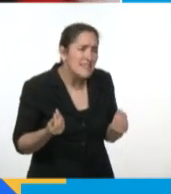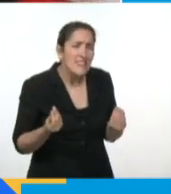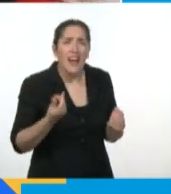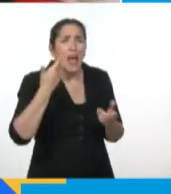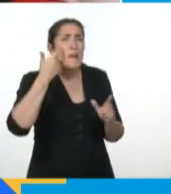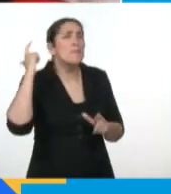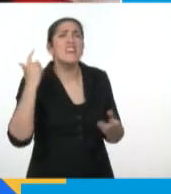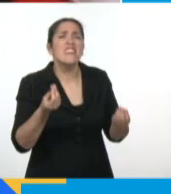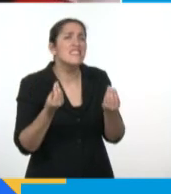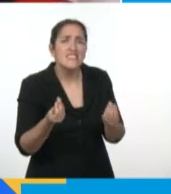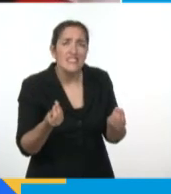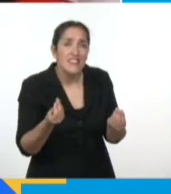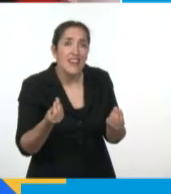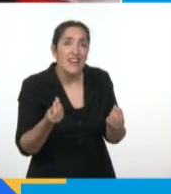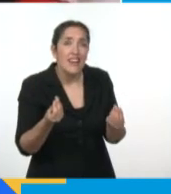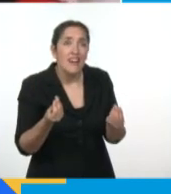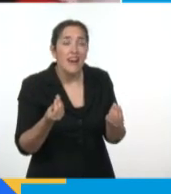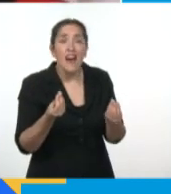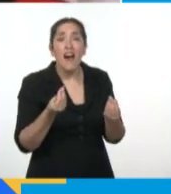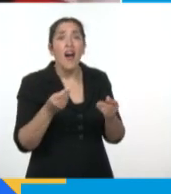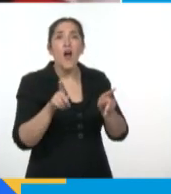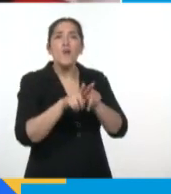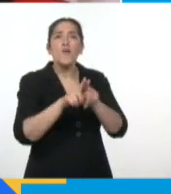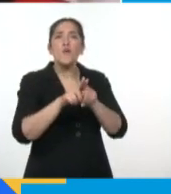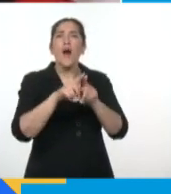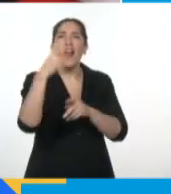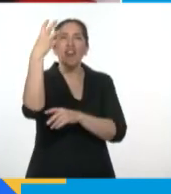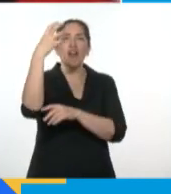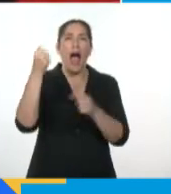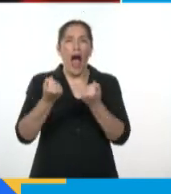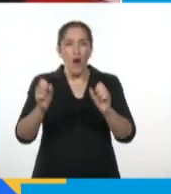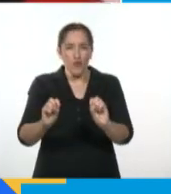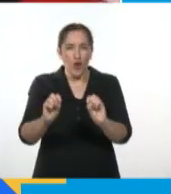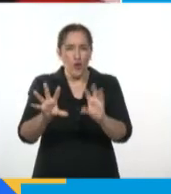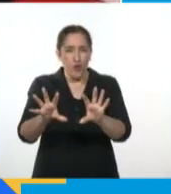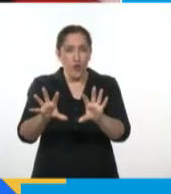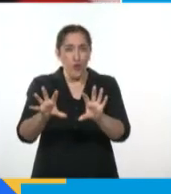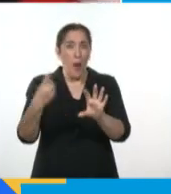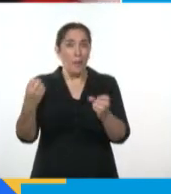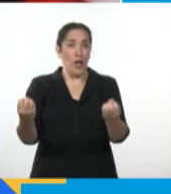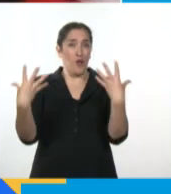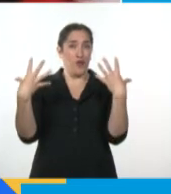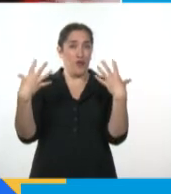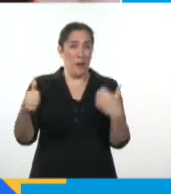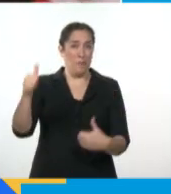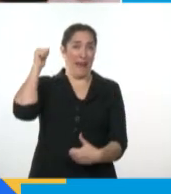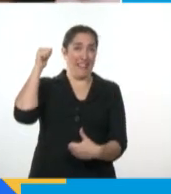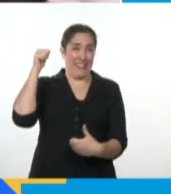la experiencia es como los faroles de un auto, pero volcados para atrás.